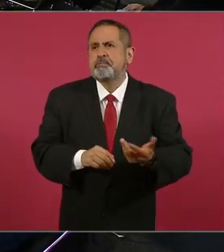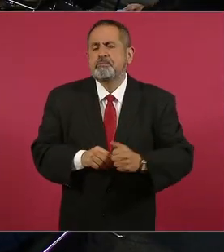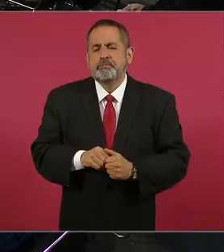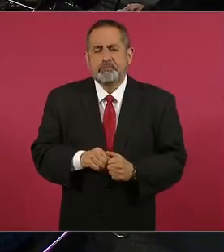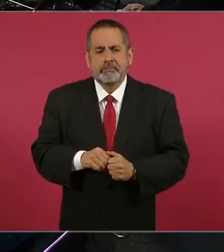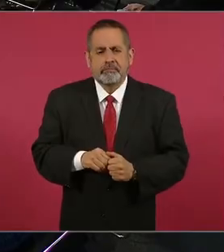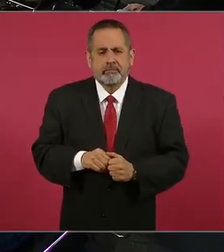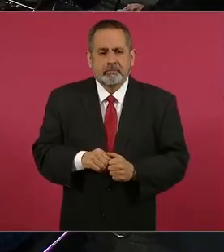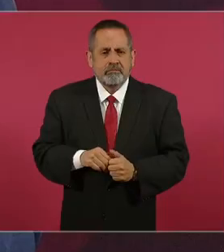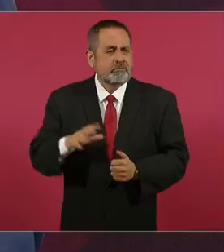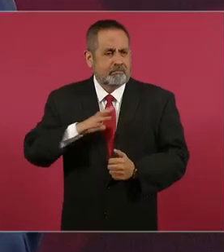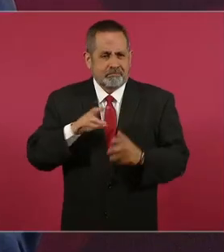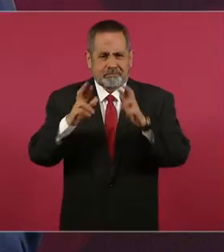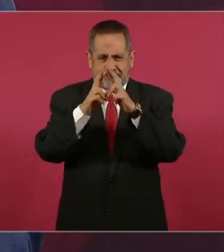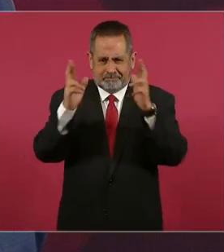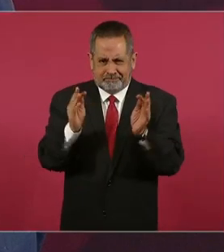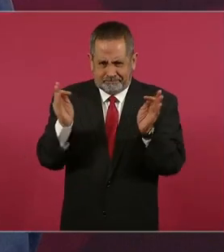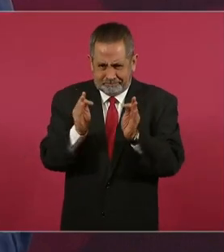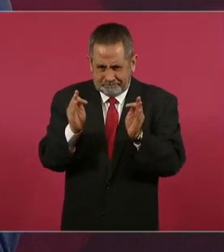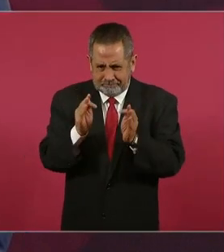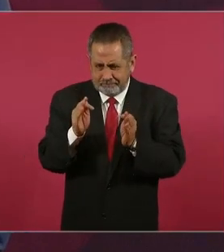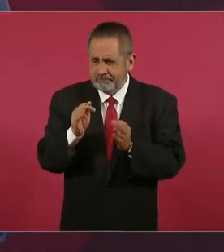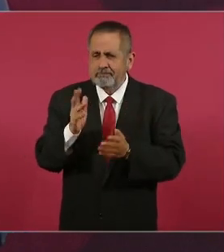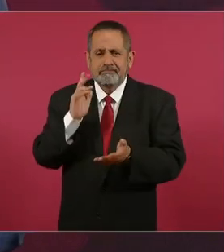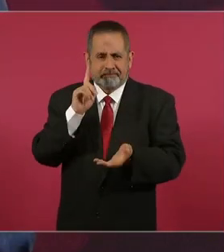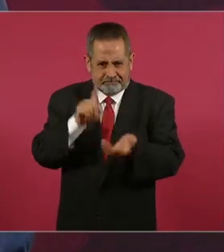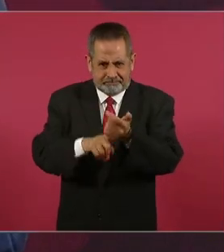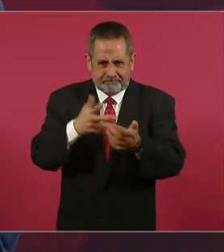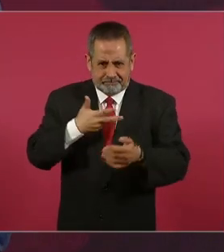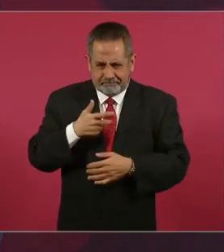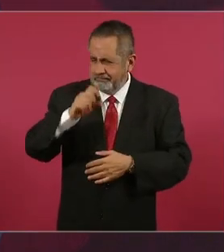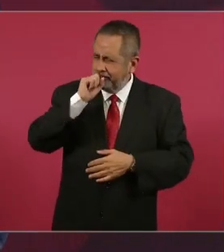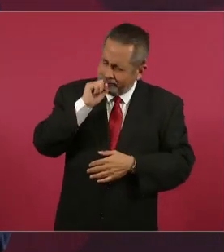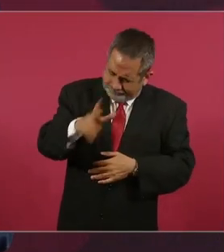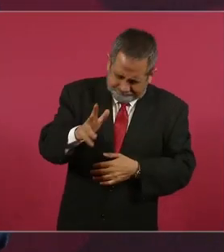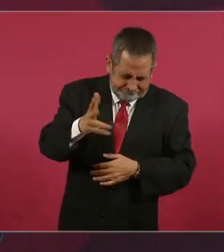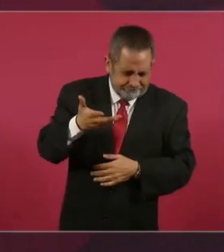pues refrigeradores, sí, en la misma